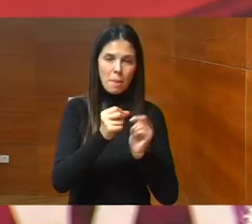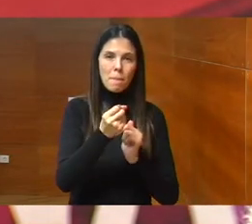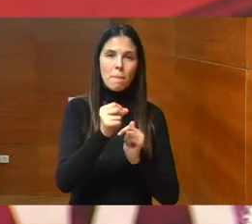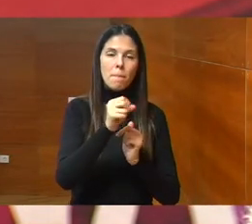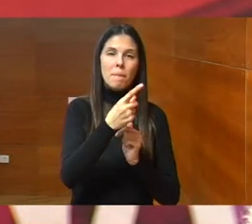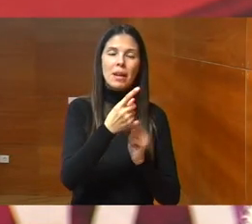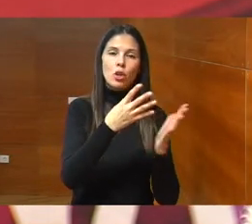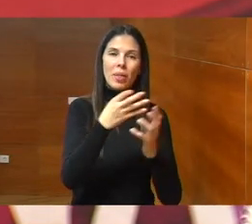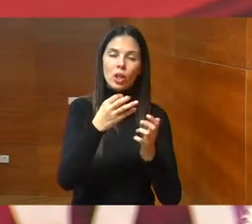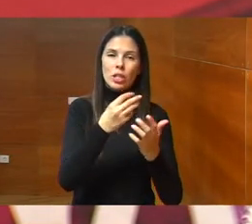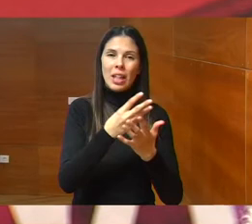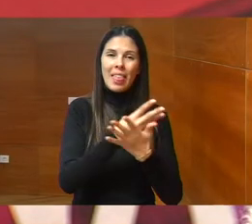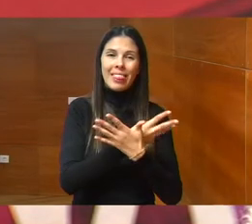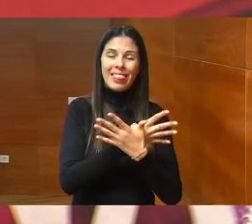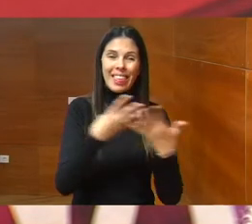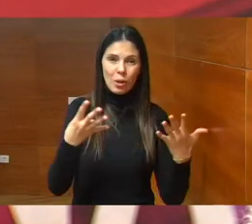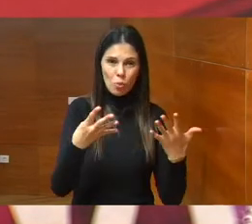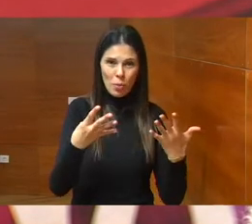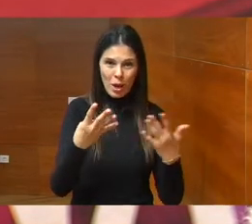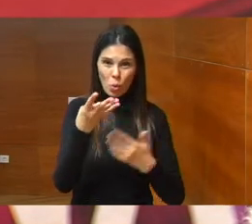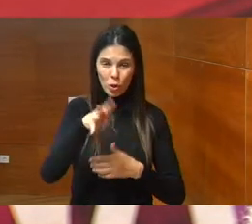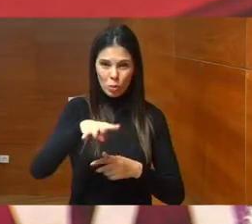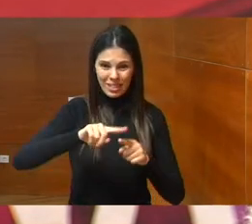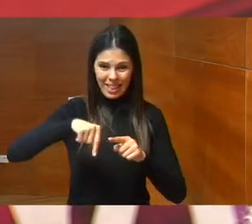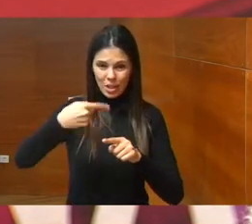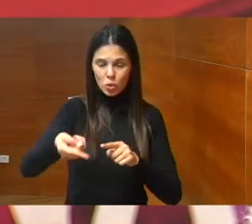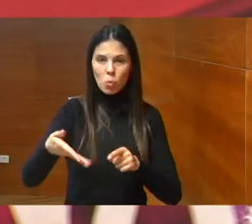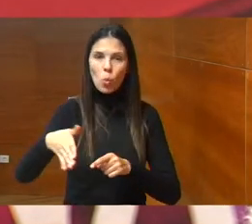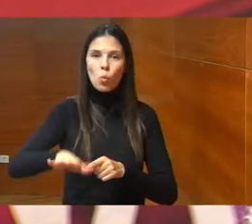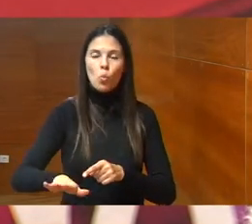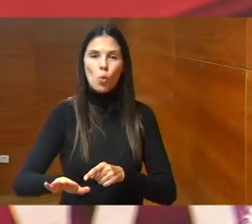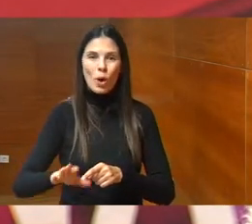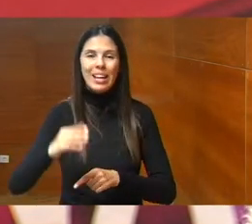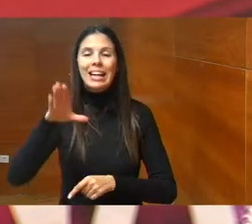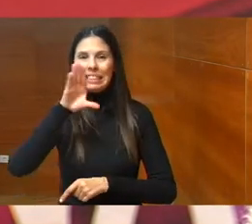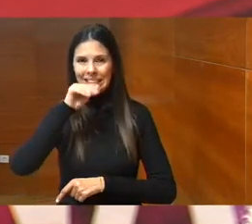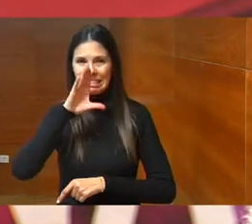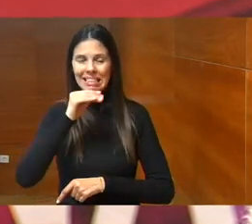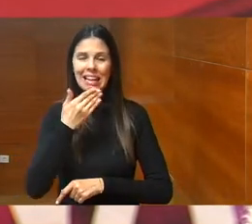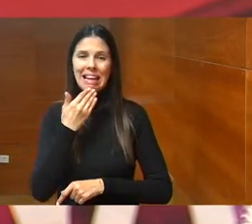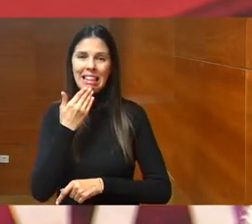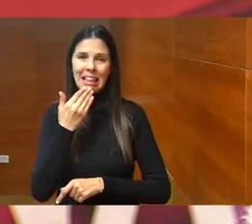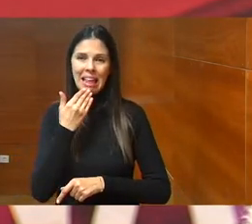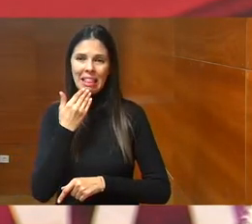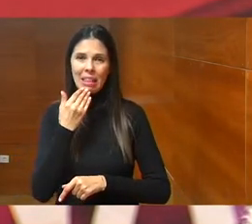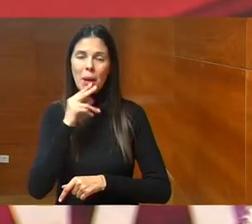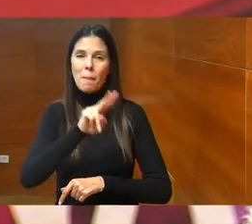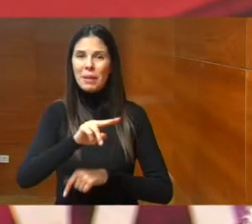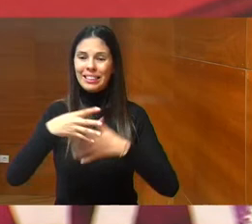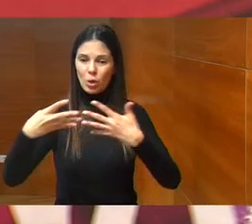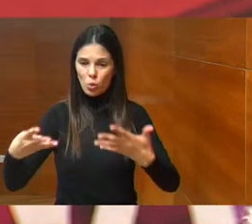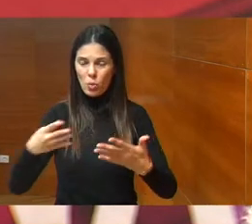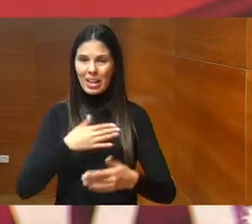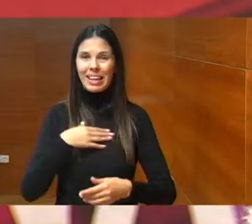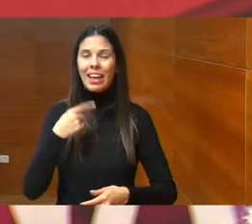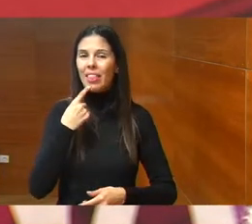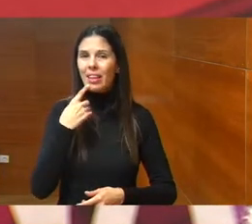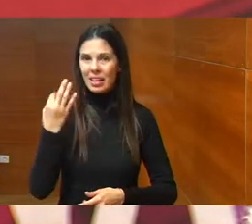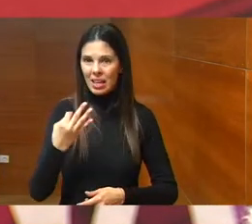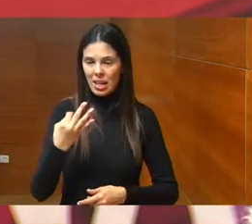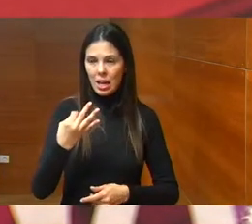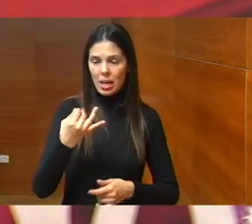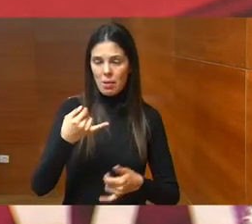19139 fallece chichanos 20 noveanos ausencia queda vivo o que